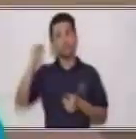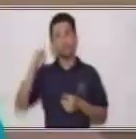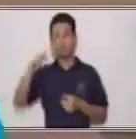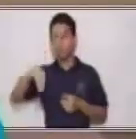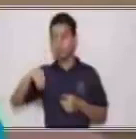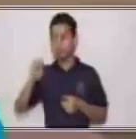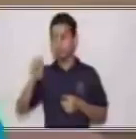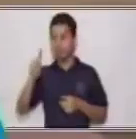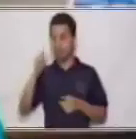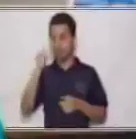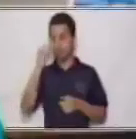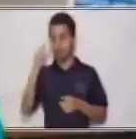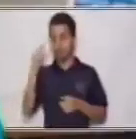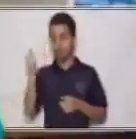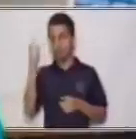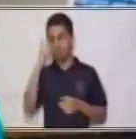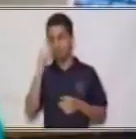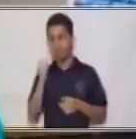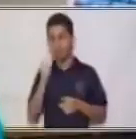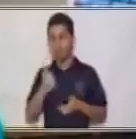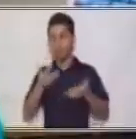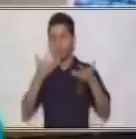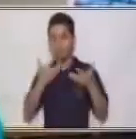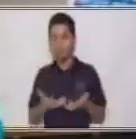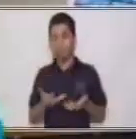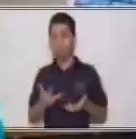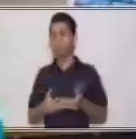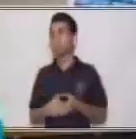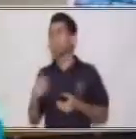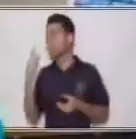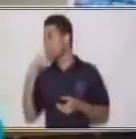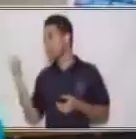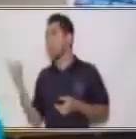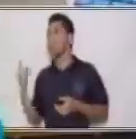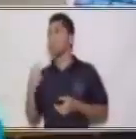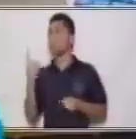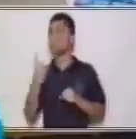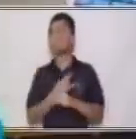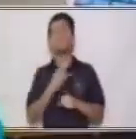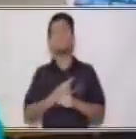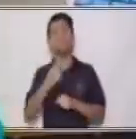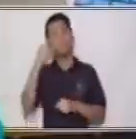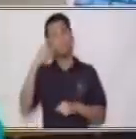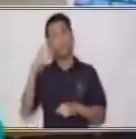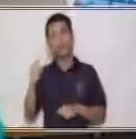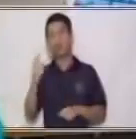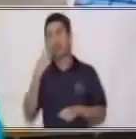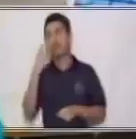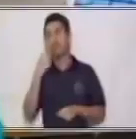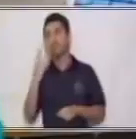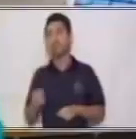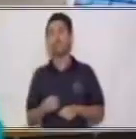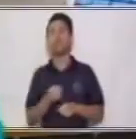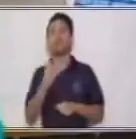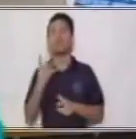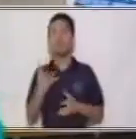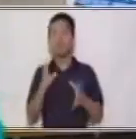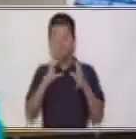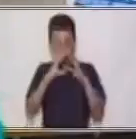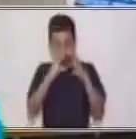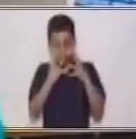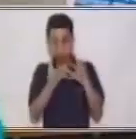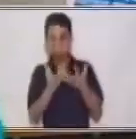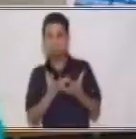peso. Las medidas de peso se emplean para medir la cantidad de materia de un cuerpo